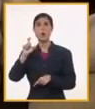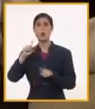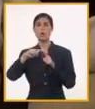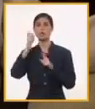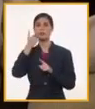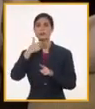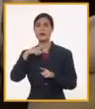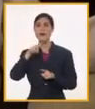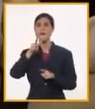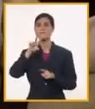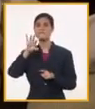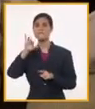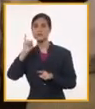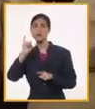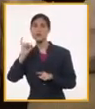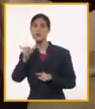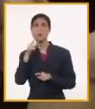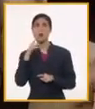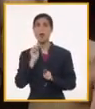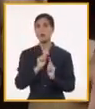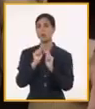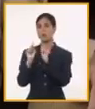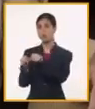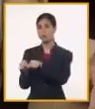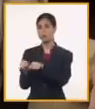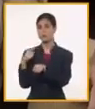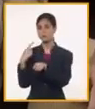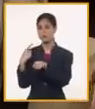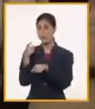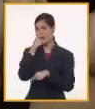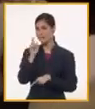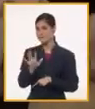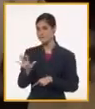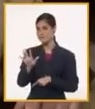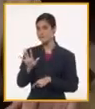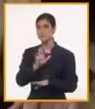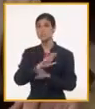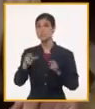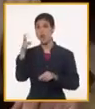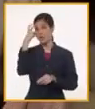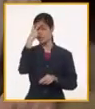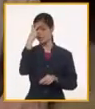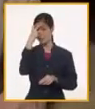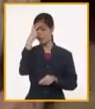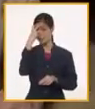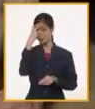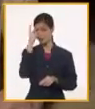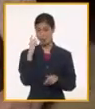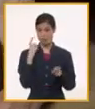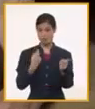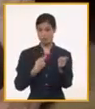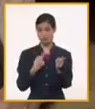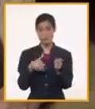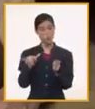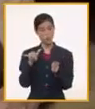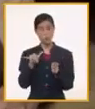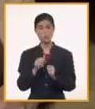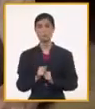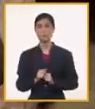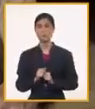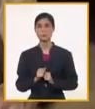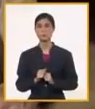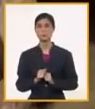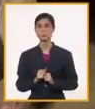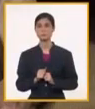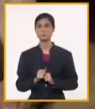alumno mío cuando estaba en el Calixto García, y después cuando estaba en el segundo frente él se incorporó también en el segundo frente.